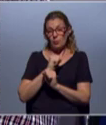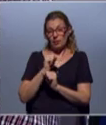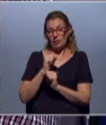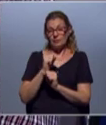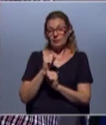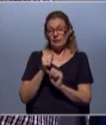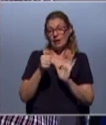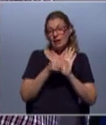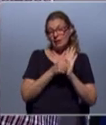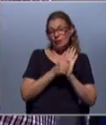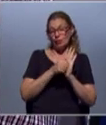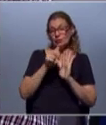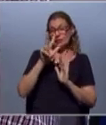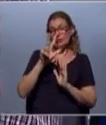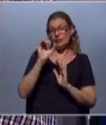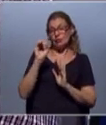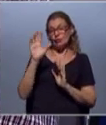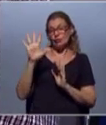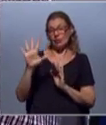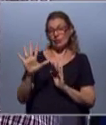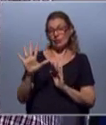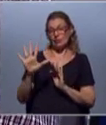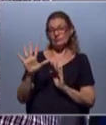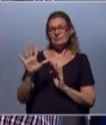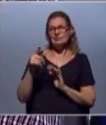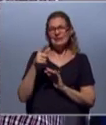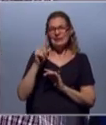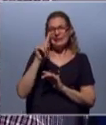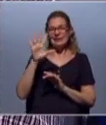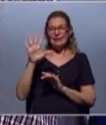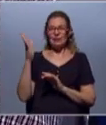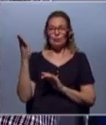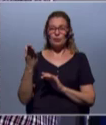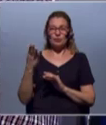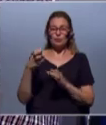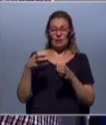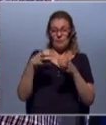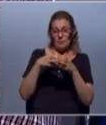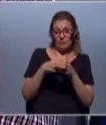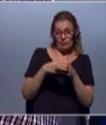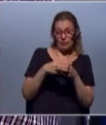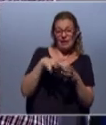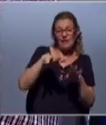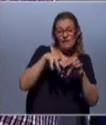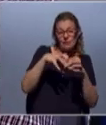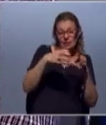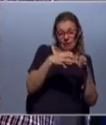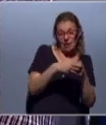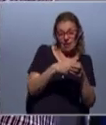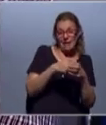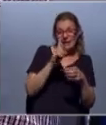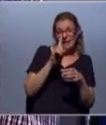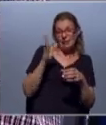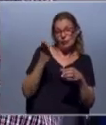intentar el artículo 305 de 305 dice que el 15 por ciento de los habitantes de una localidad o circunscripción que